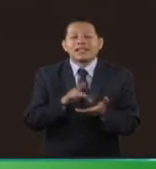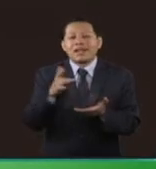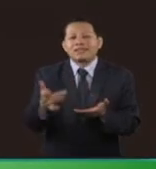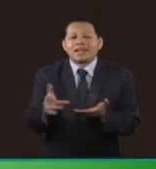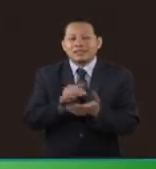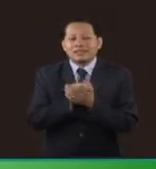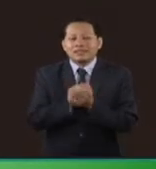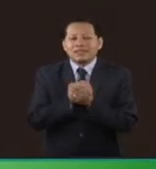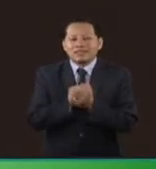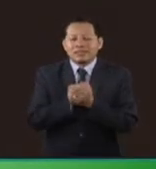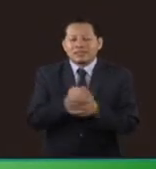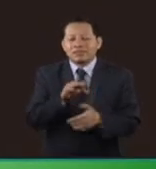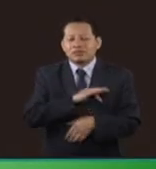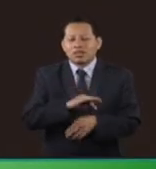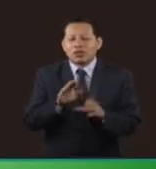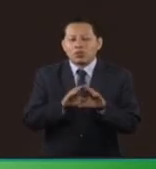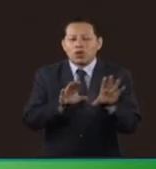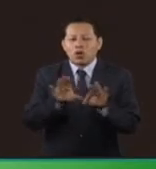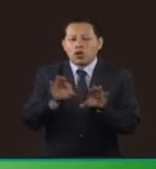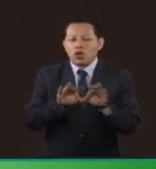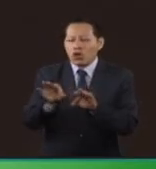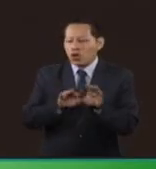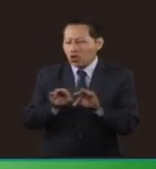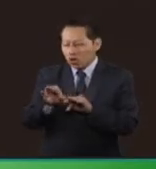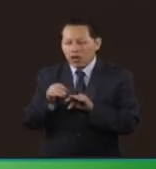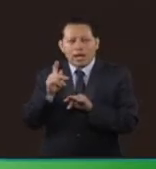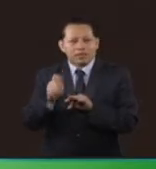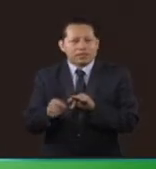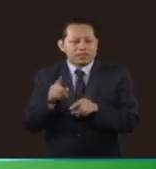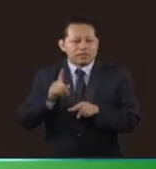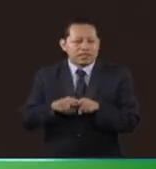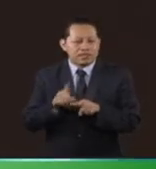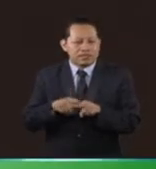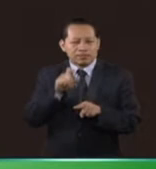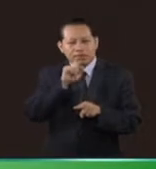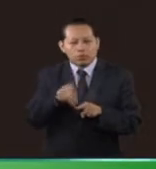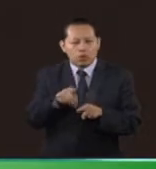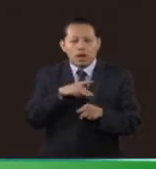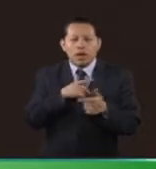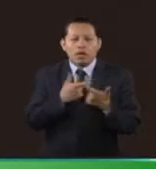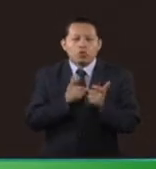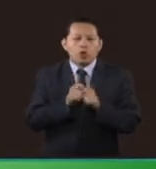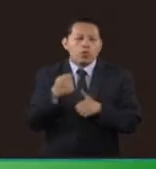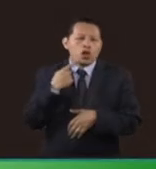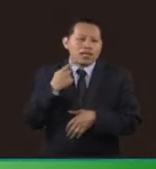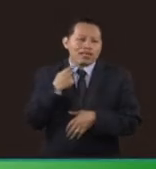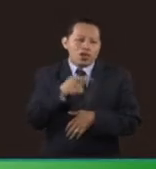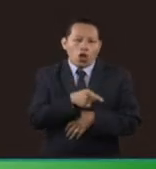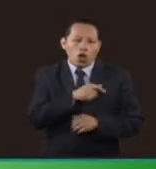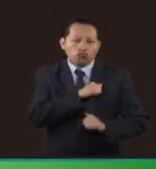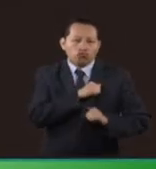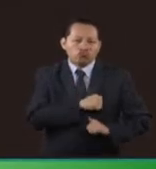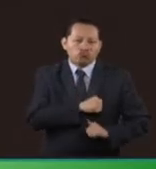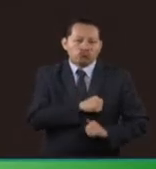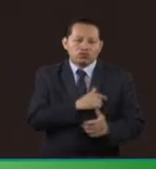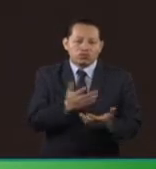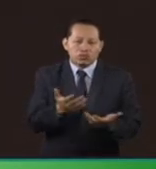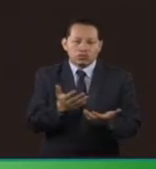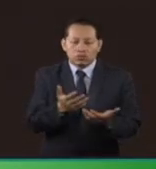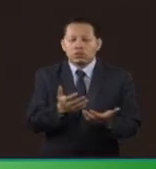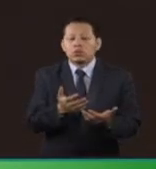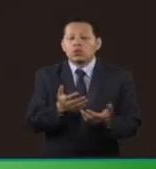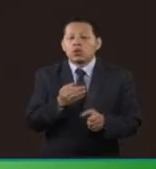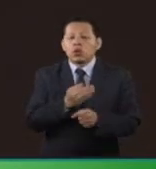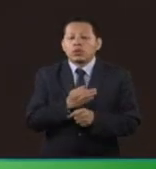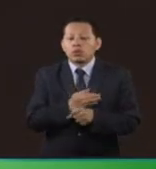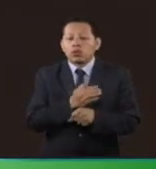elección donde la preselección estará a cargo de un partido político. Hoy,